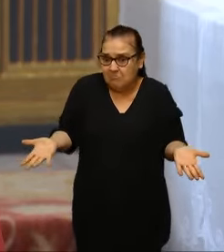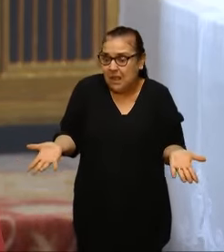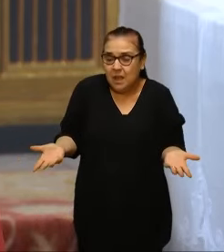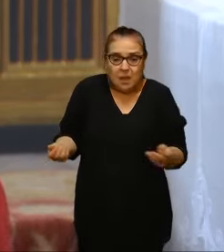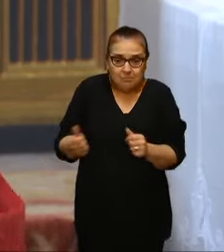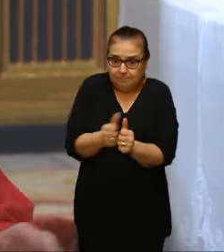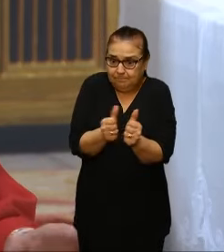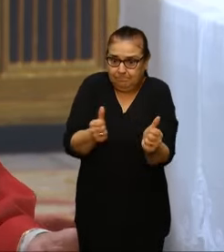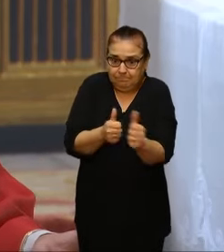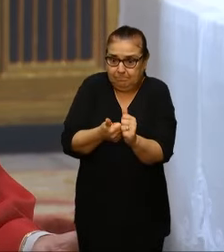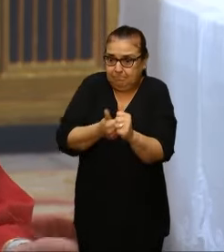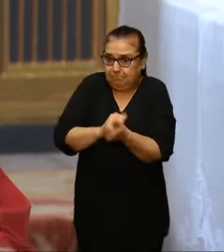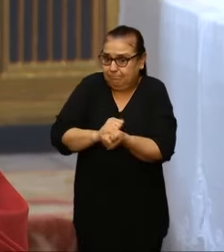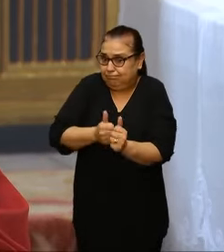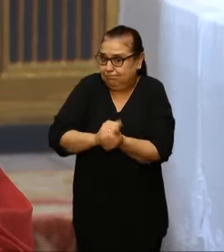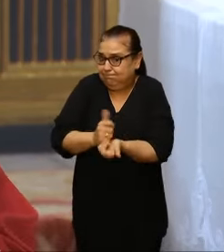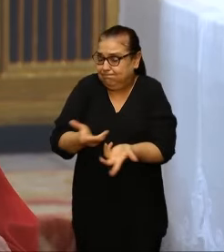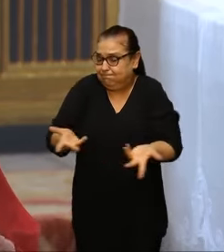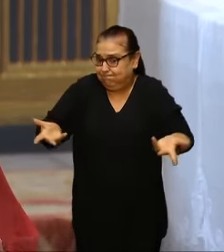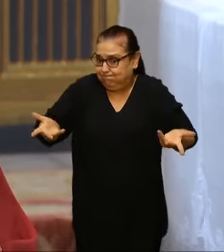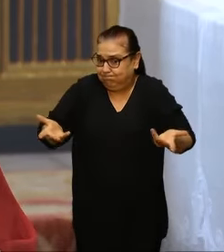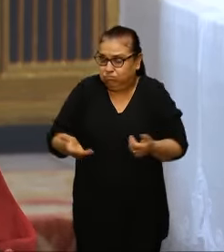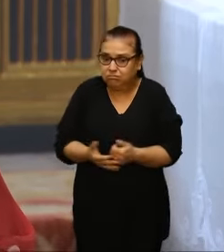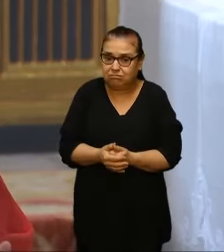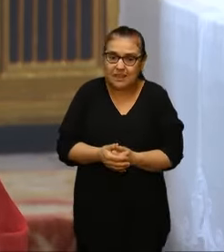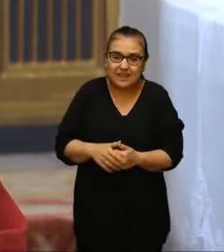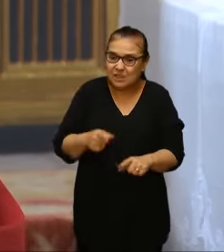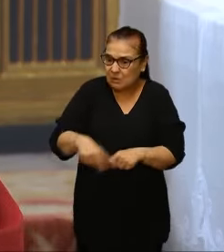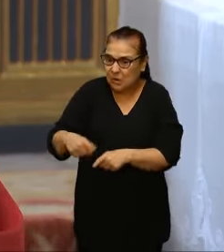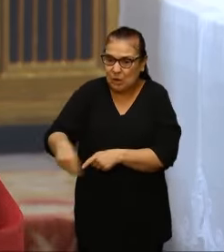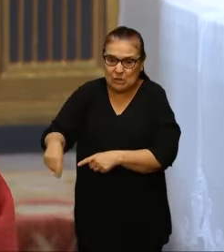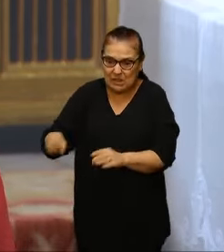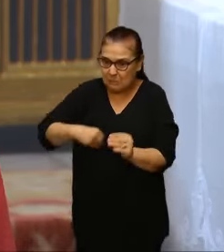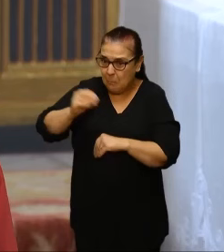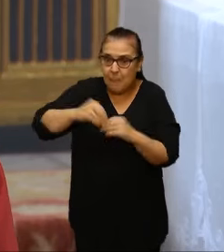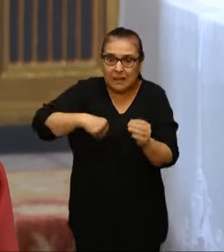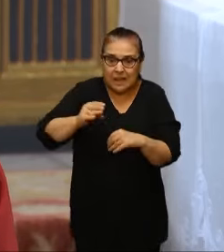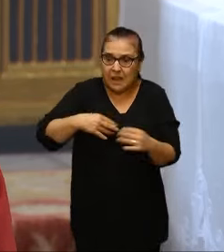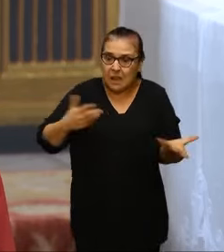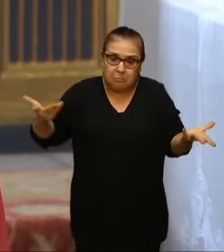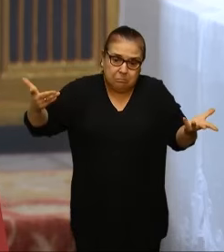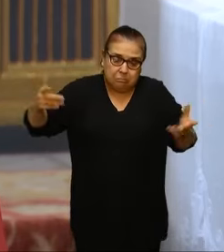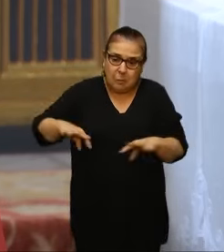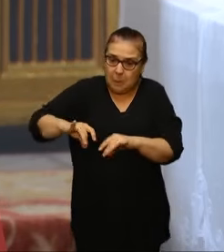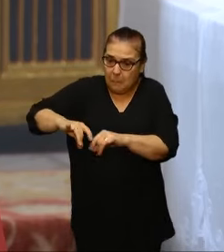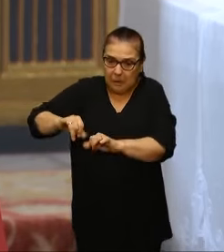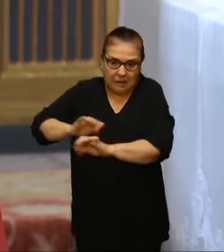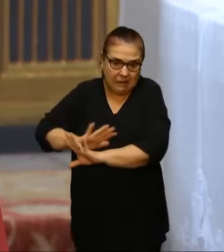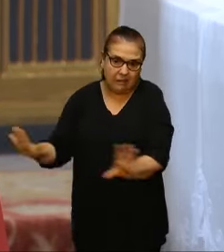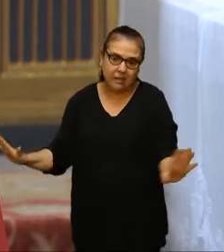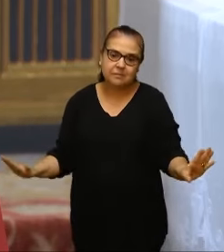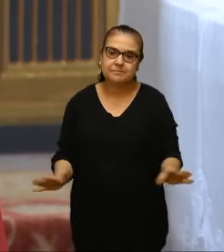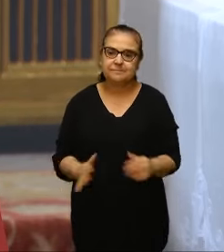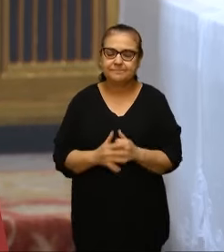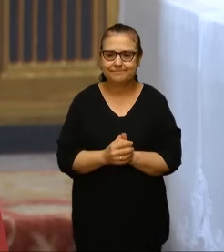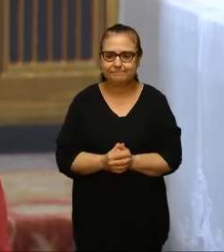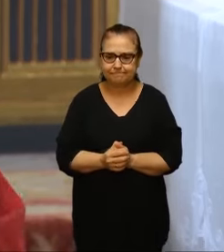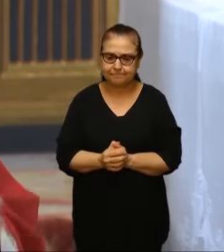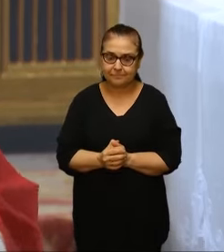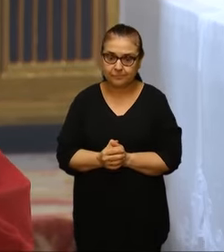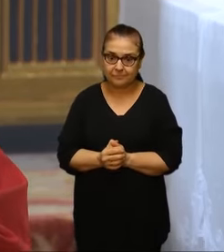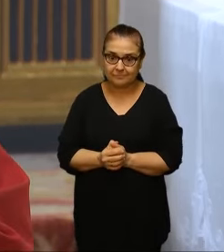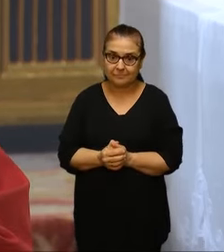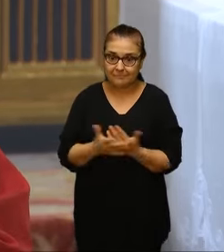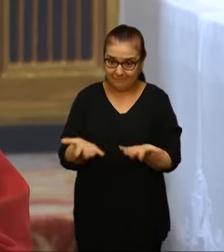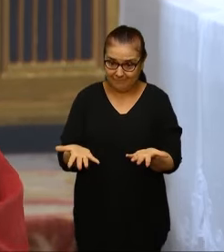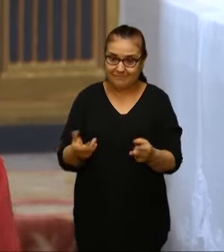salvadores y mucho menos las cosas materiales que pueden luego venir referidas en el Evangelio.